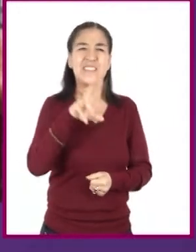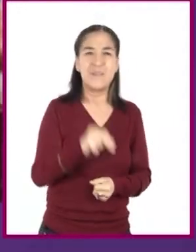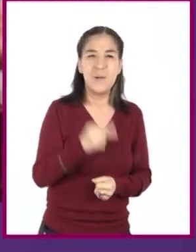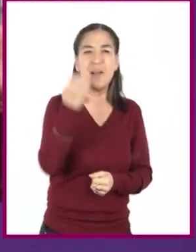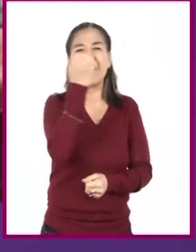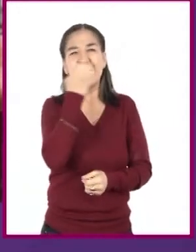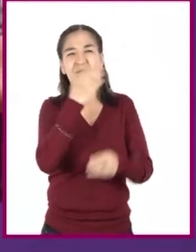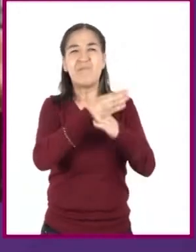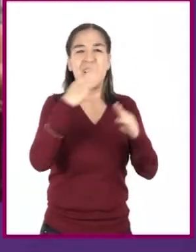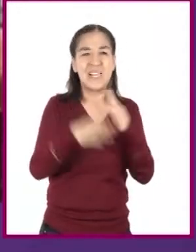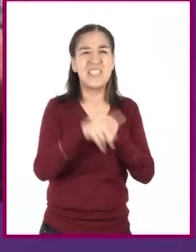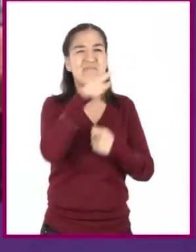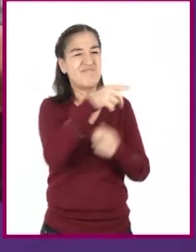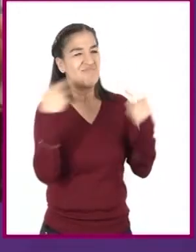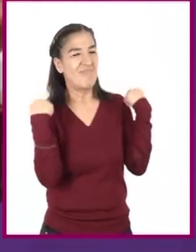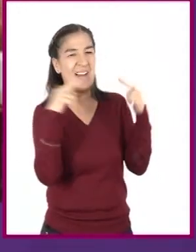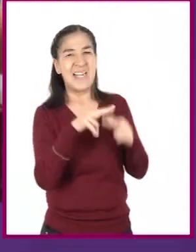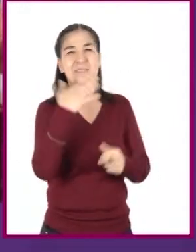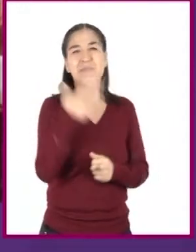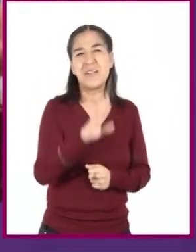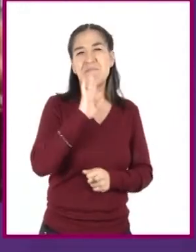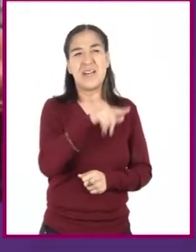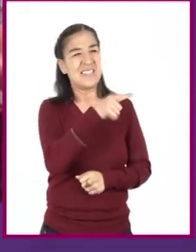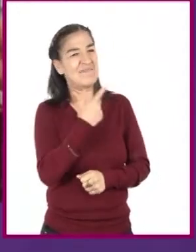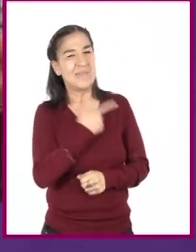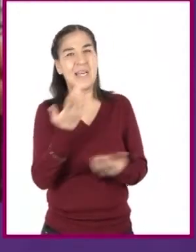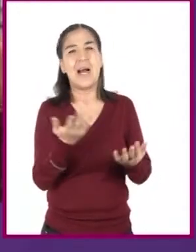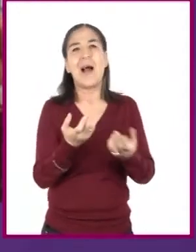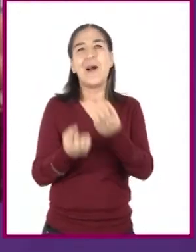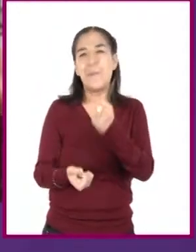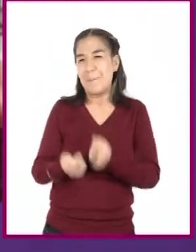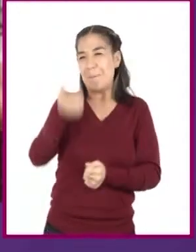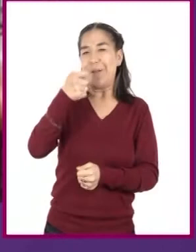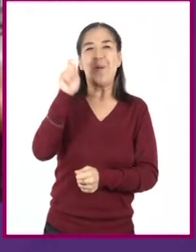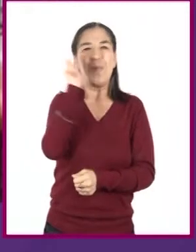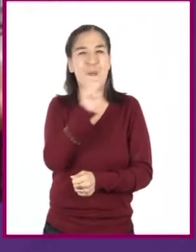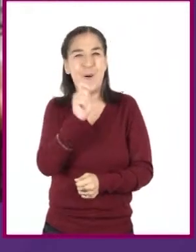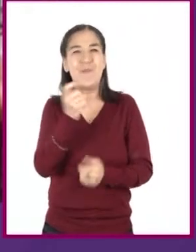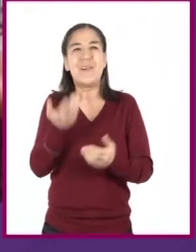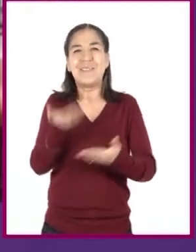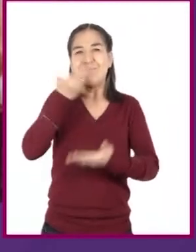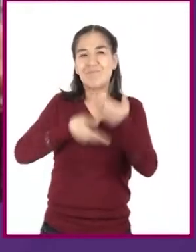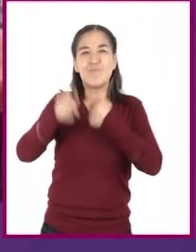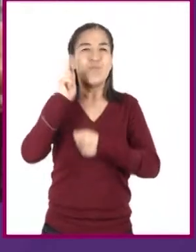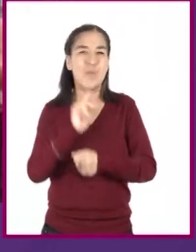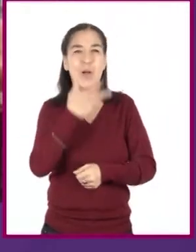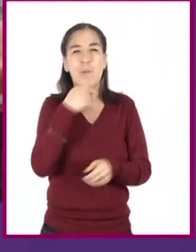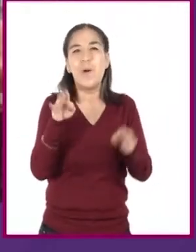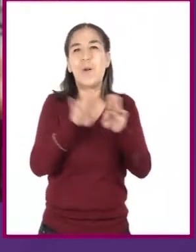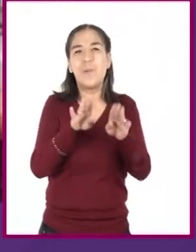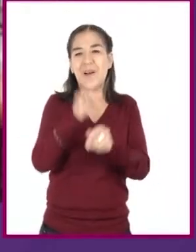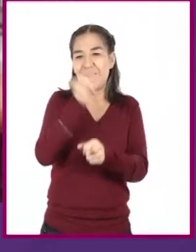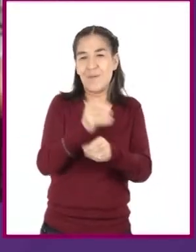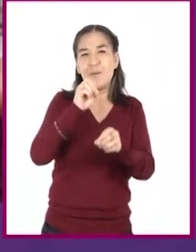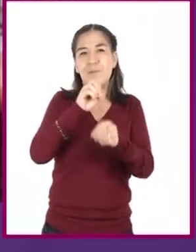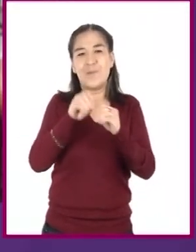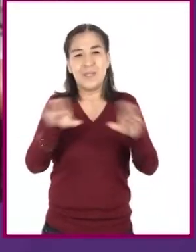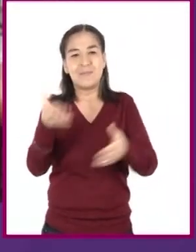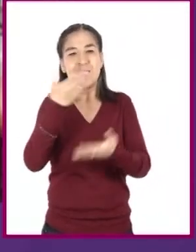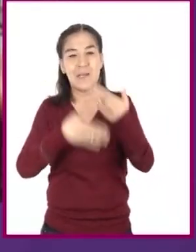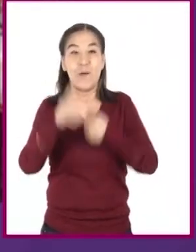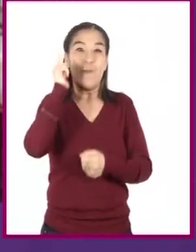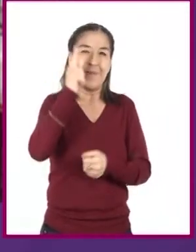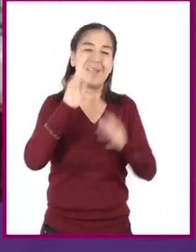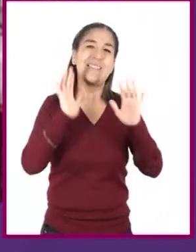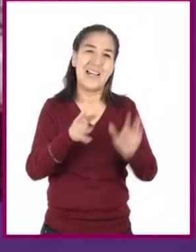ciertos maestros o maestras, teniendo novios, novias, intercambiando información. Así que esperamos regresar pronto a